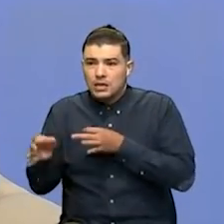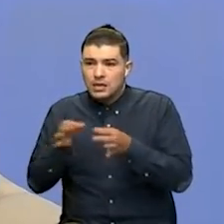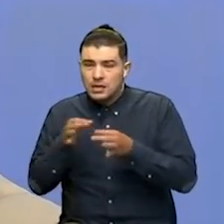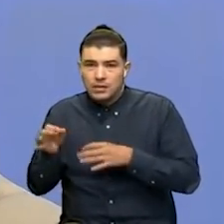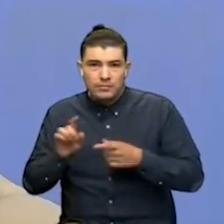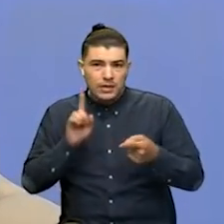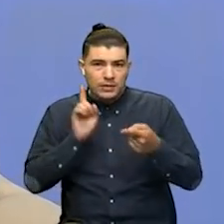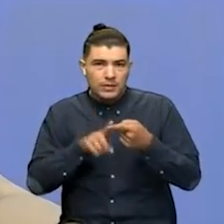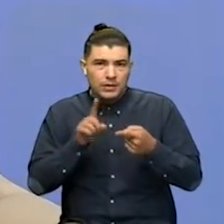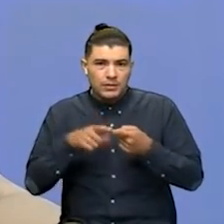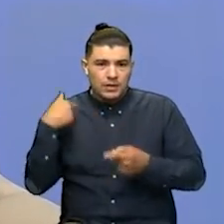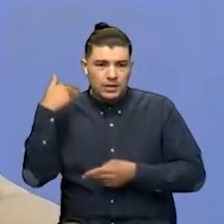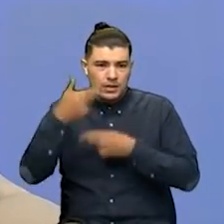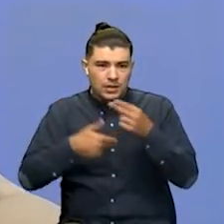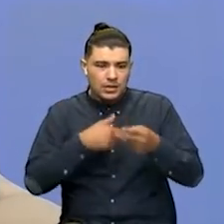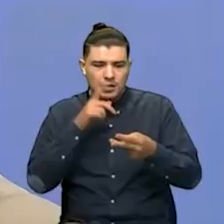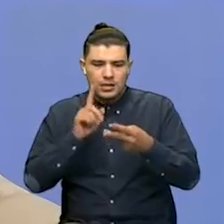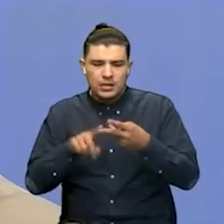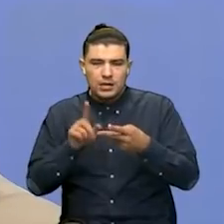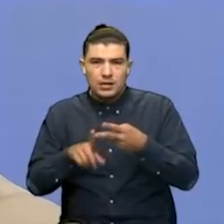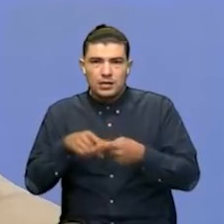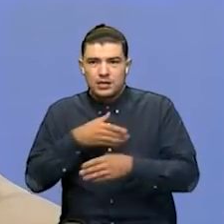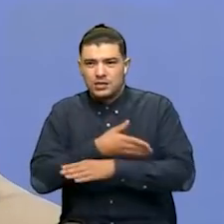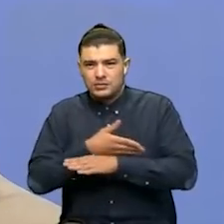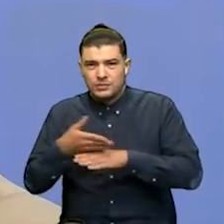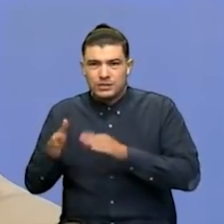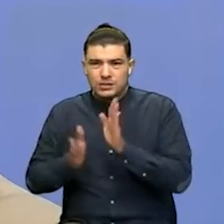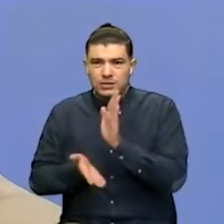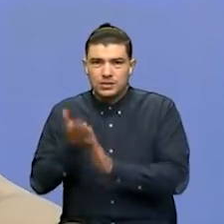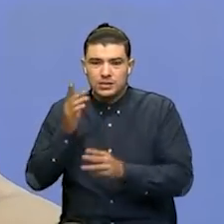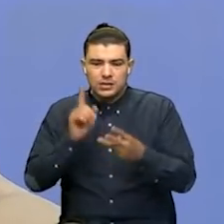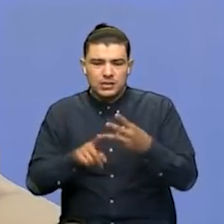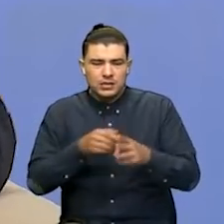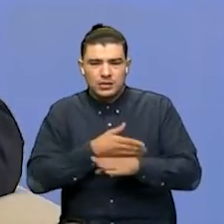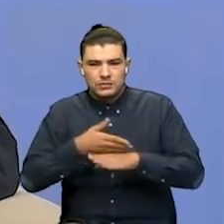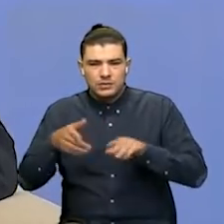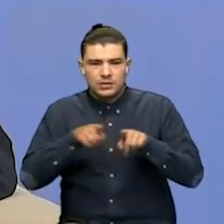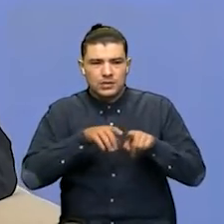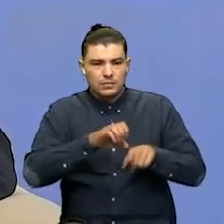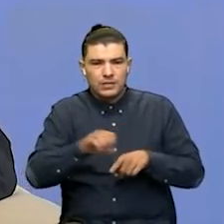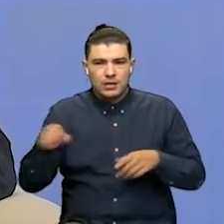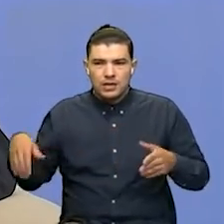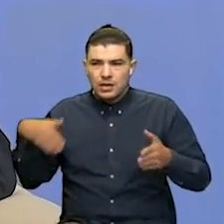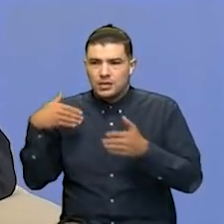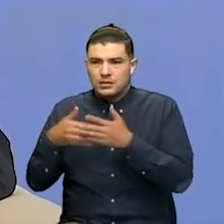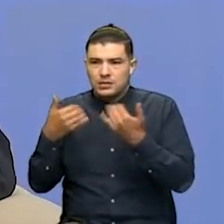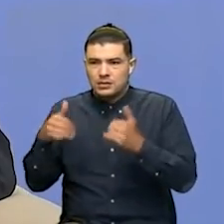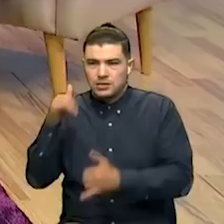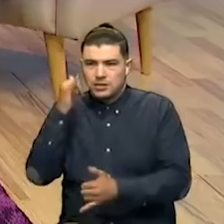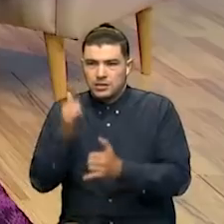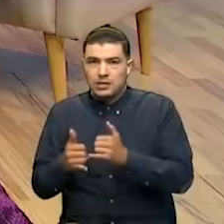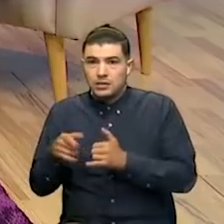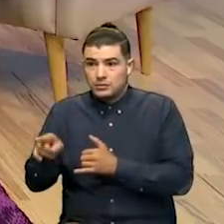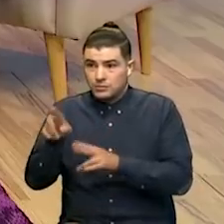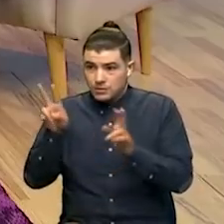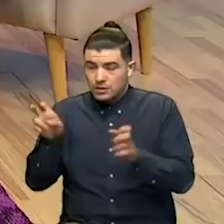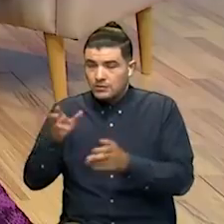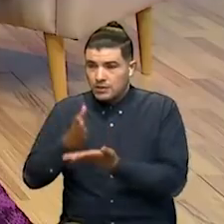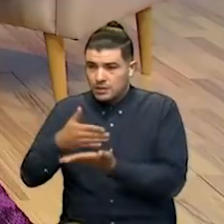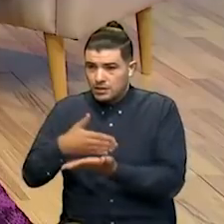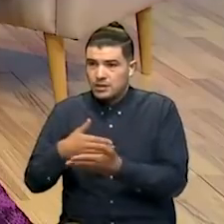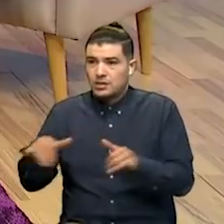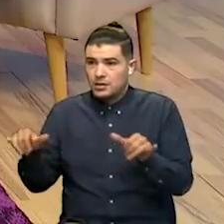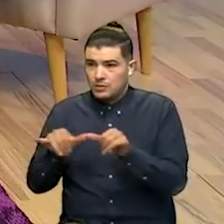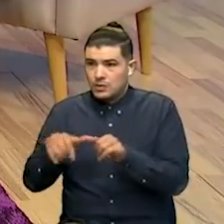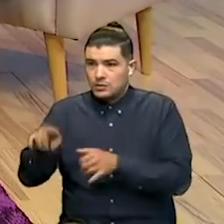los descendientes, después los ascendientes, después los hermanos y a lo último pues... ¿Y se reparten partes iguales de acuerdo a la cantidad de